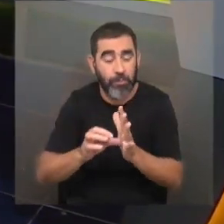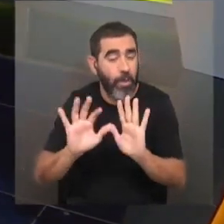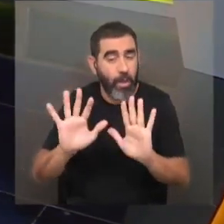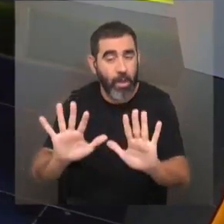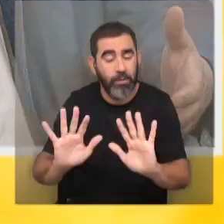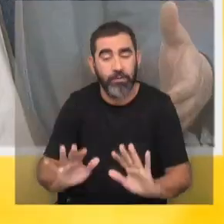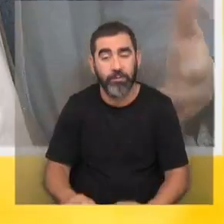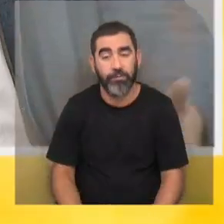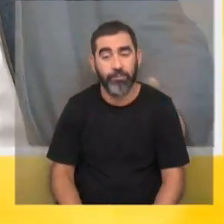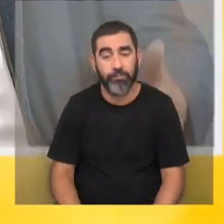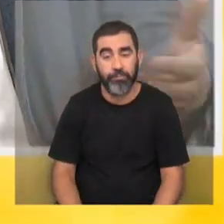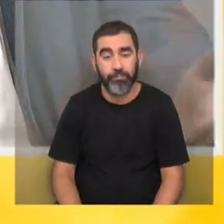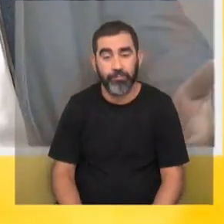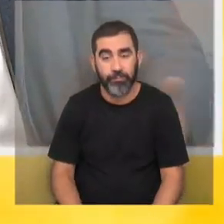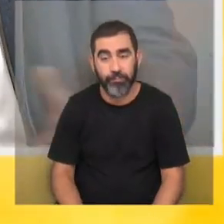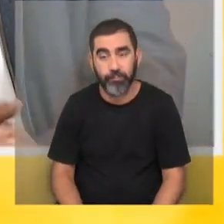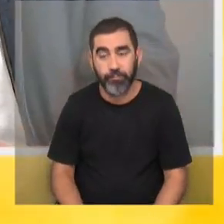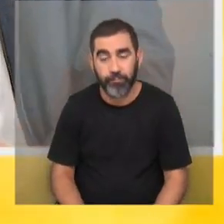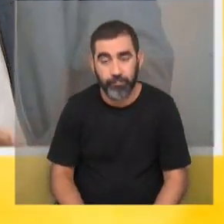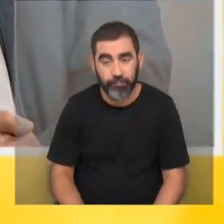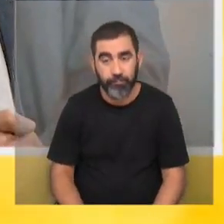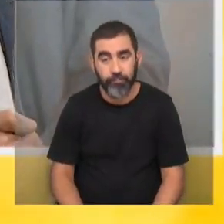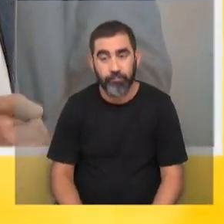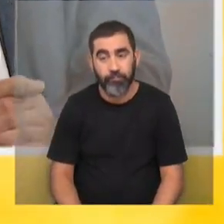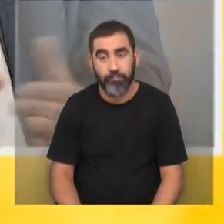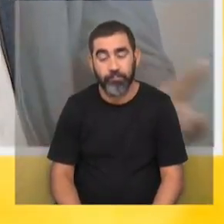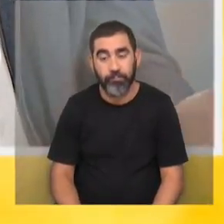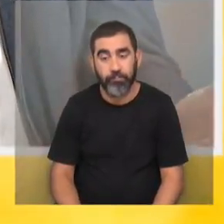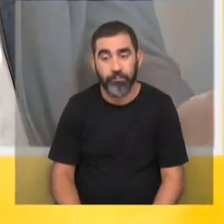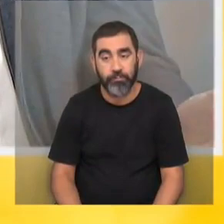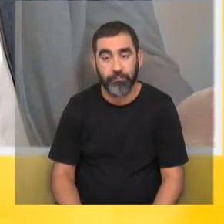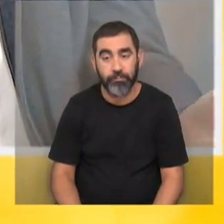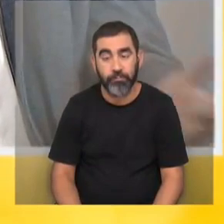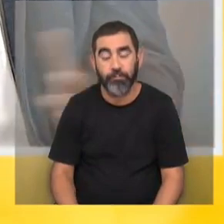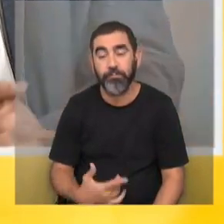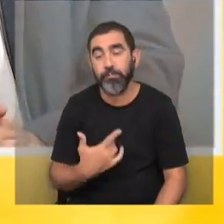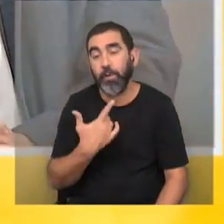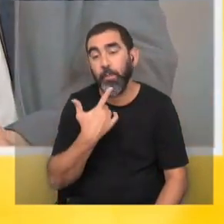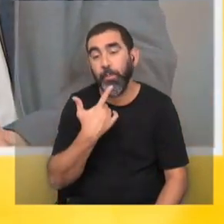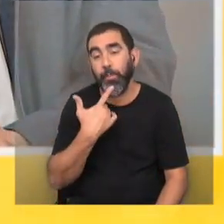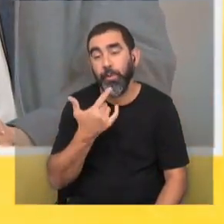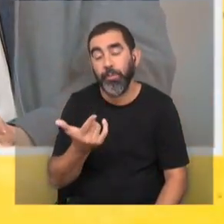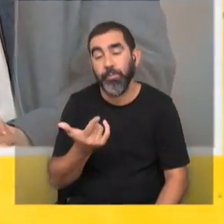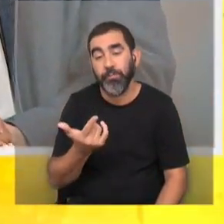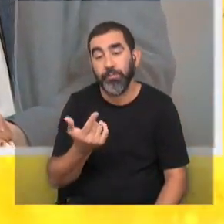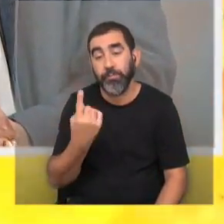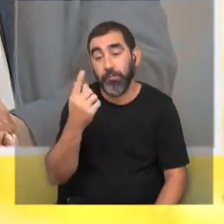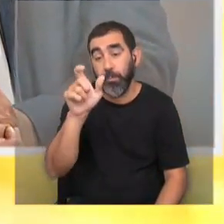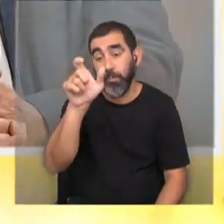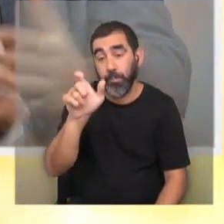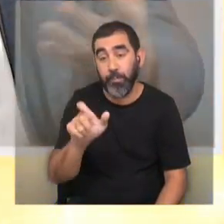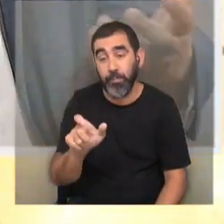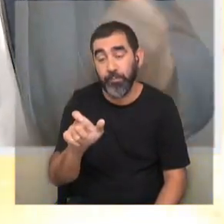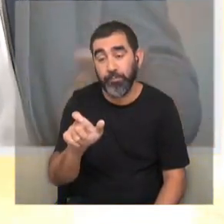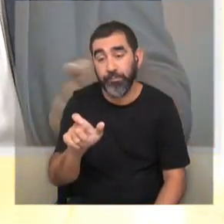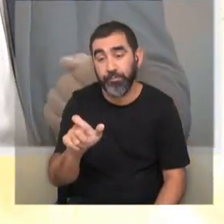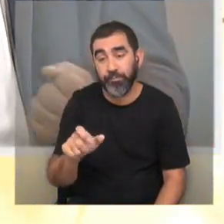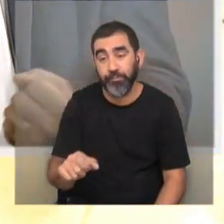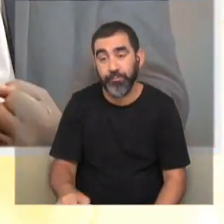interacciones presentan la caoticidad. Típicamente el que una persona lo